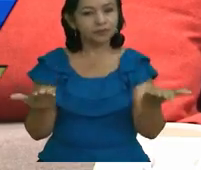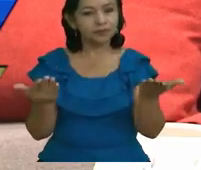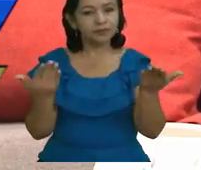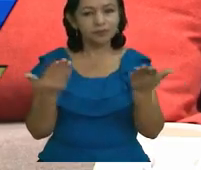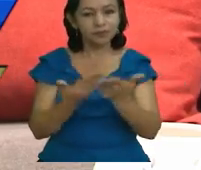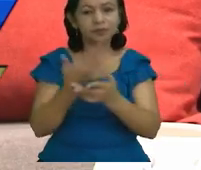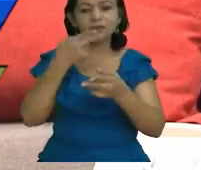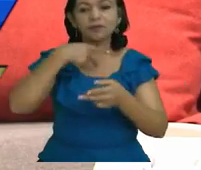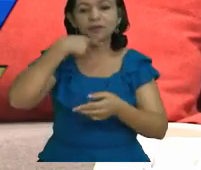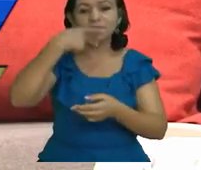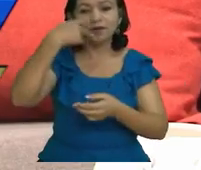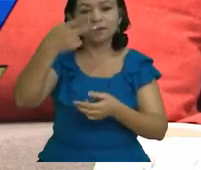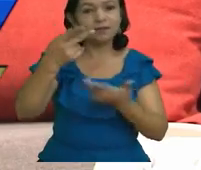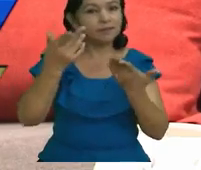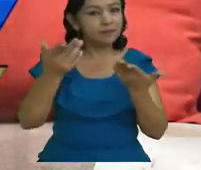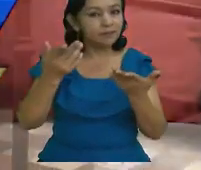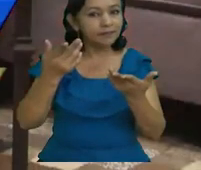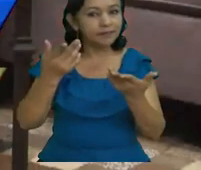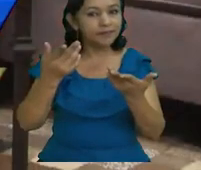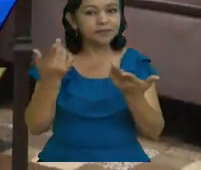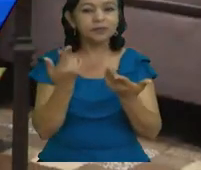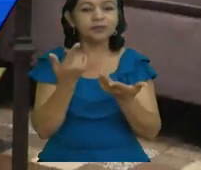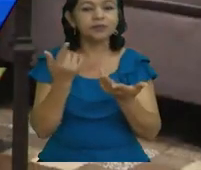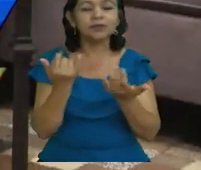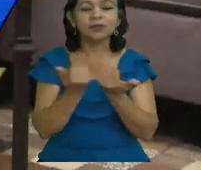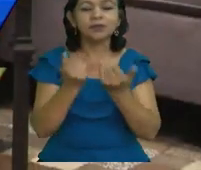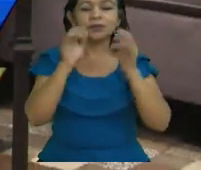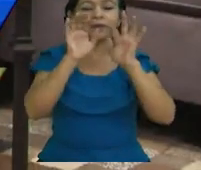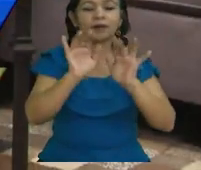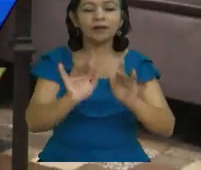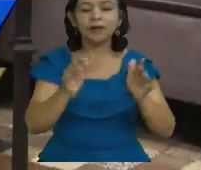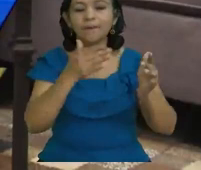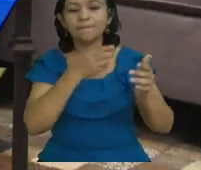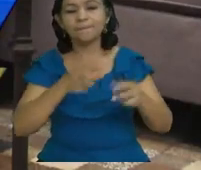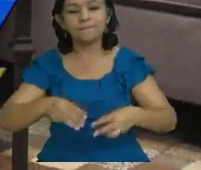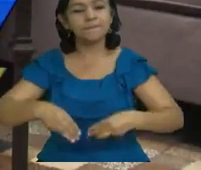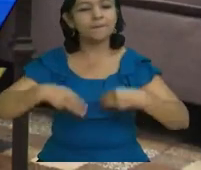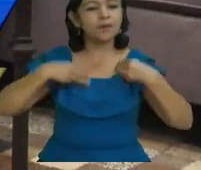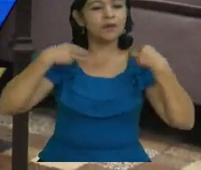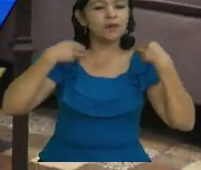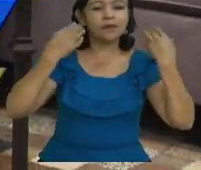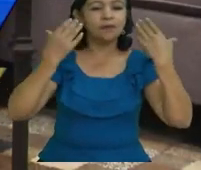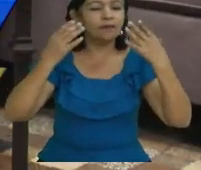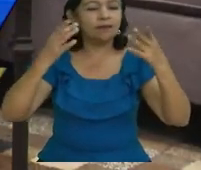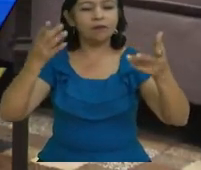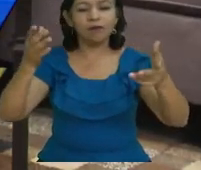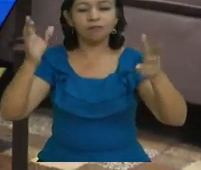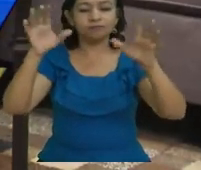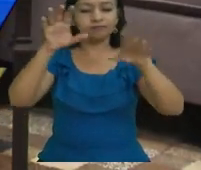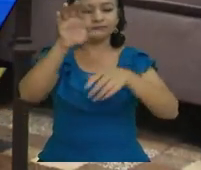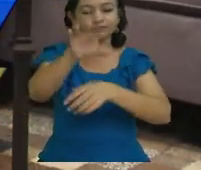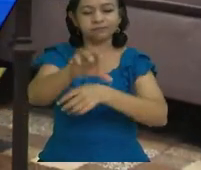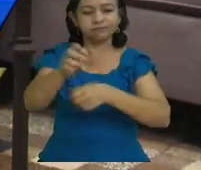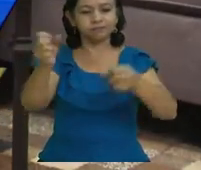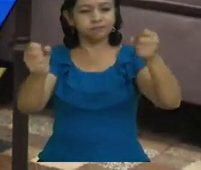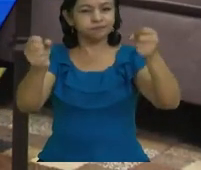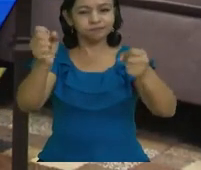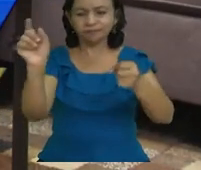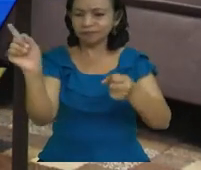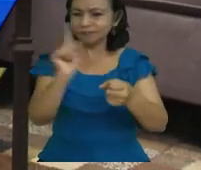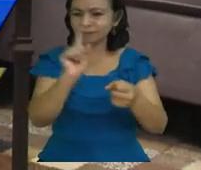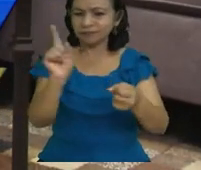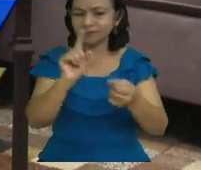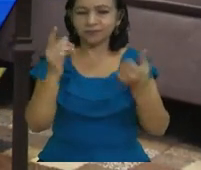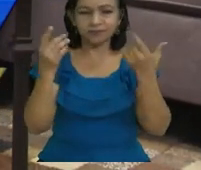Entonces, tecnología no precisamente implica, como mencionaba usted, lo más moderno, lo más... O maquinaria gigantesca. Exactamente. O cosas que